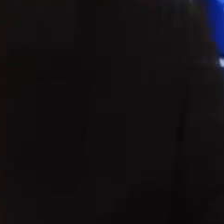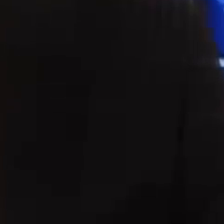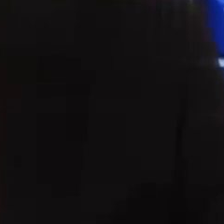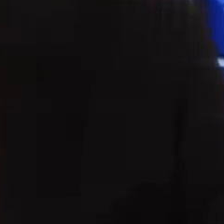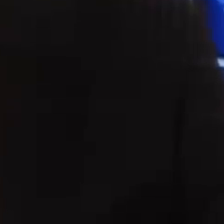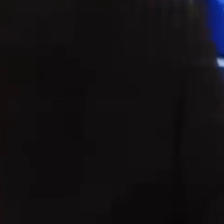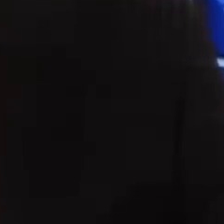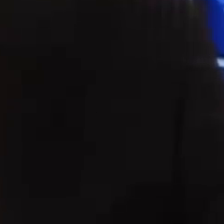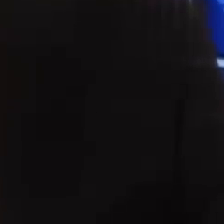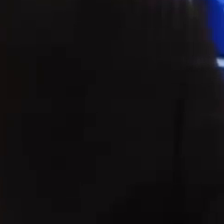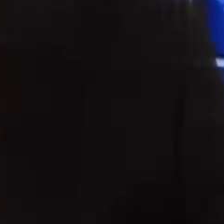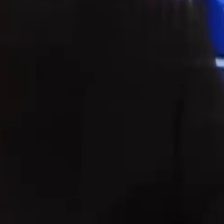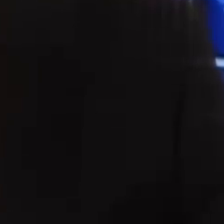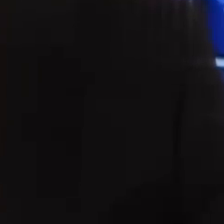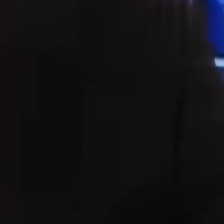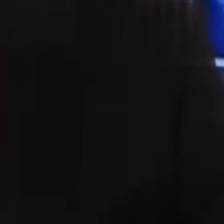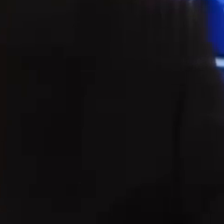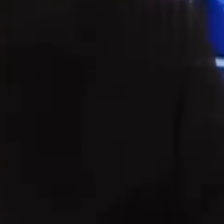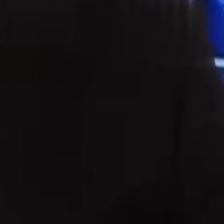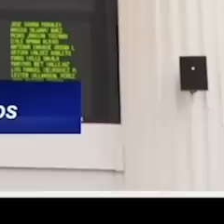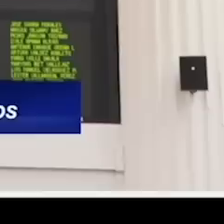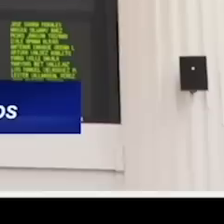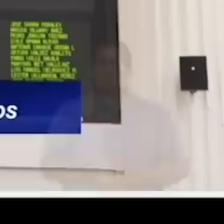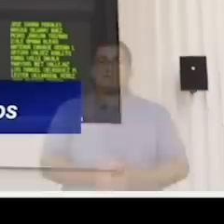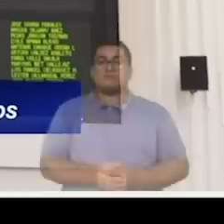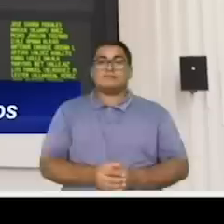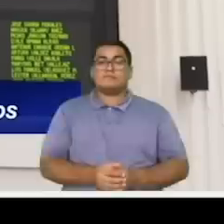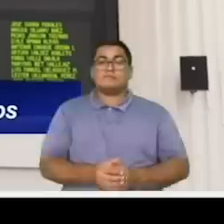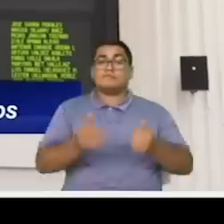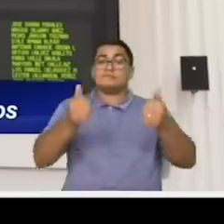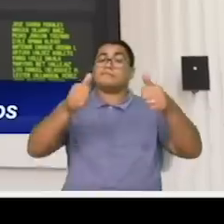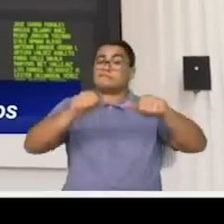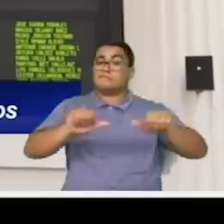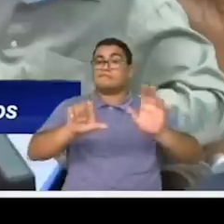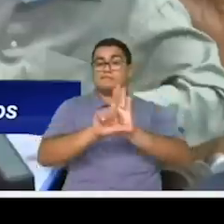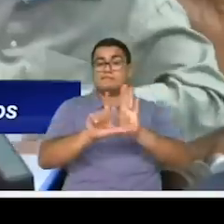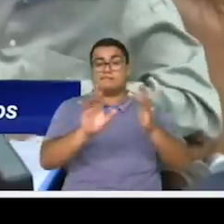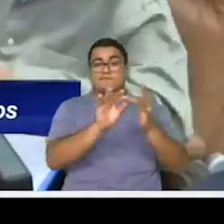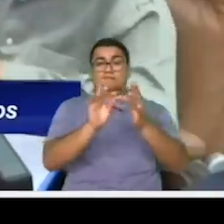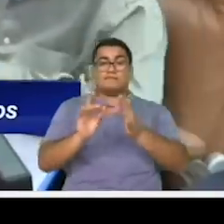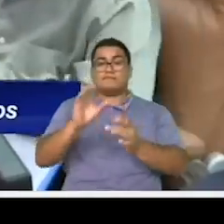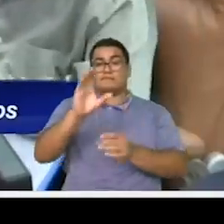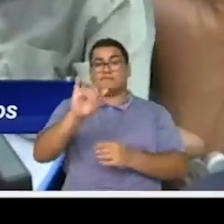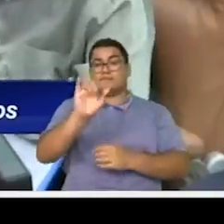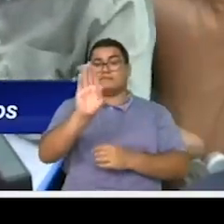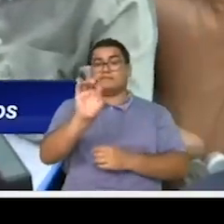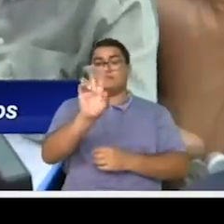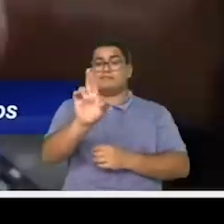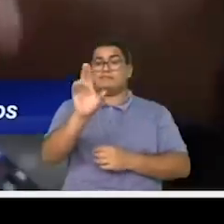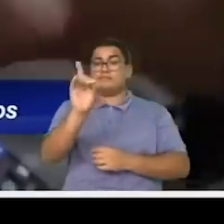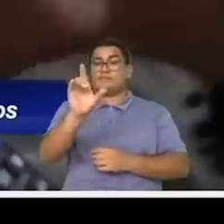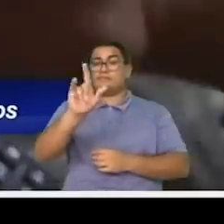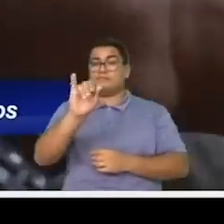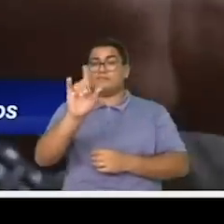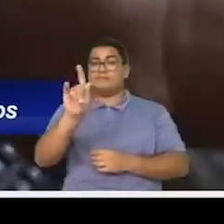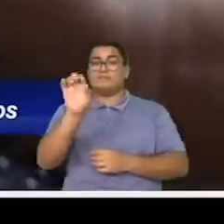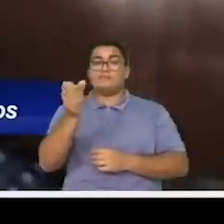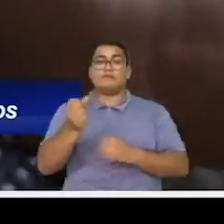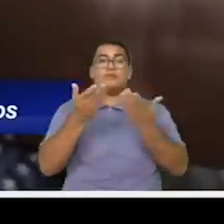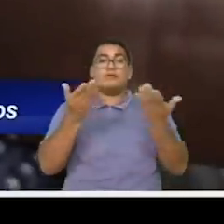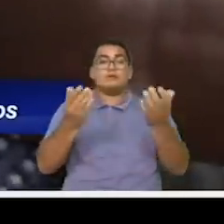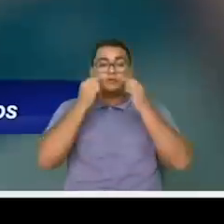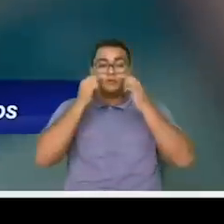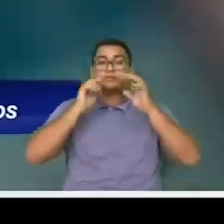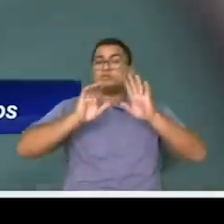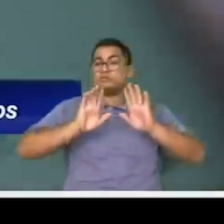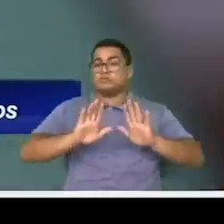hoy estamos un paso más lejos de alcanzarla. Aprueban ley especial de ciberdelitos para la seguridad y protección del Estado